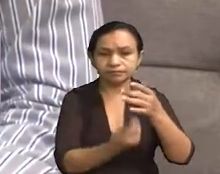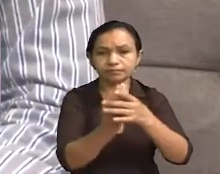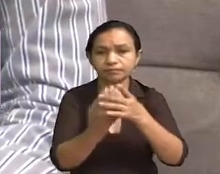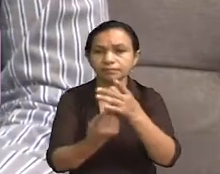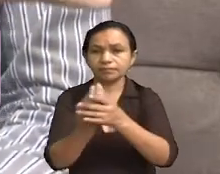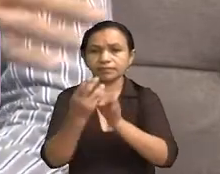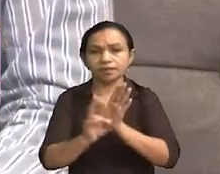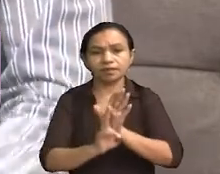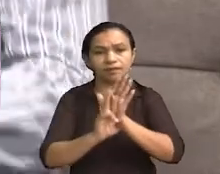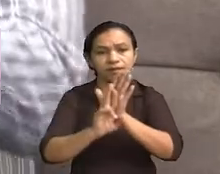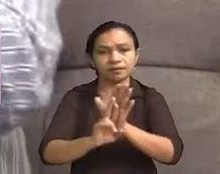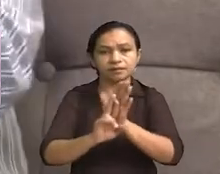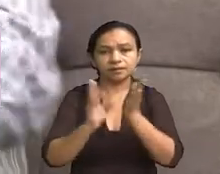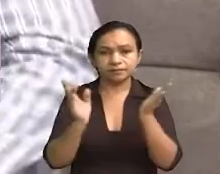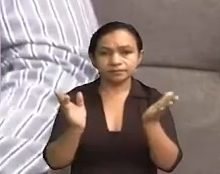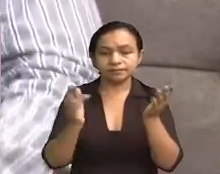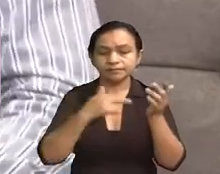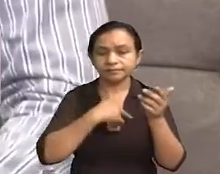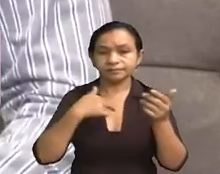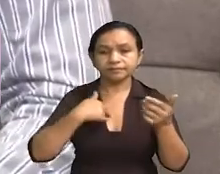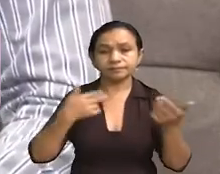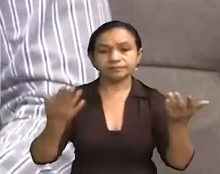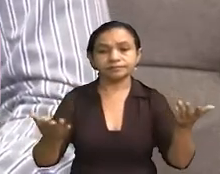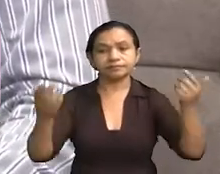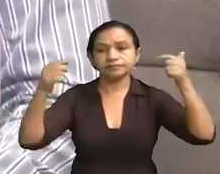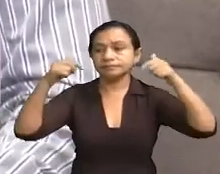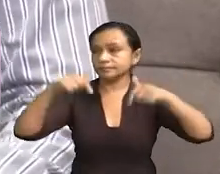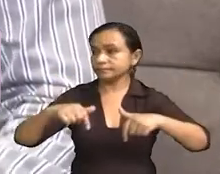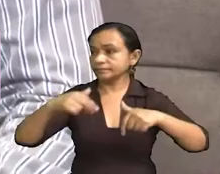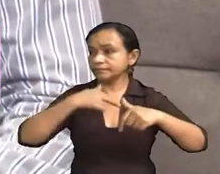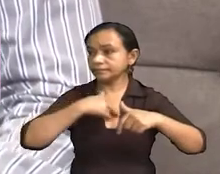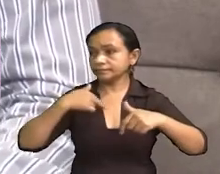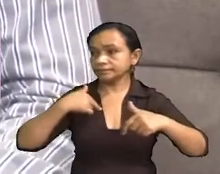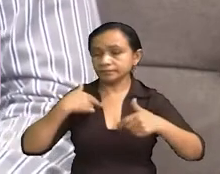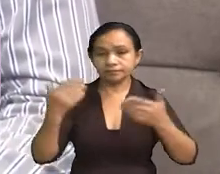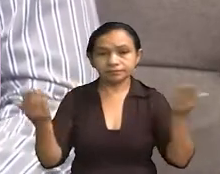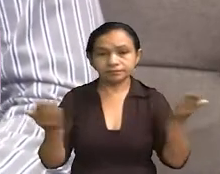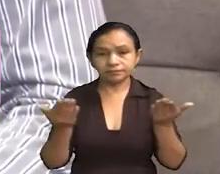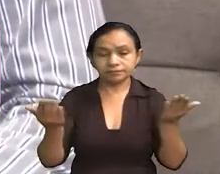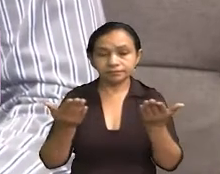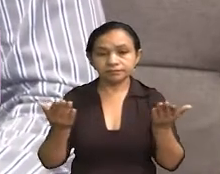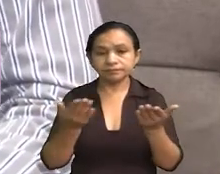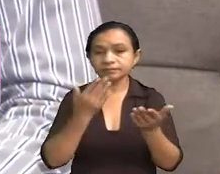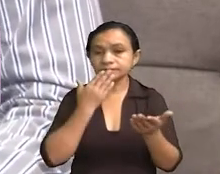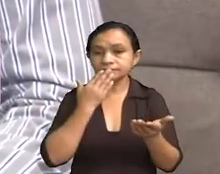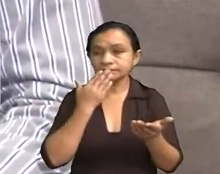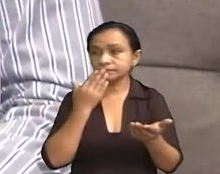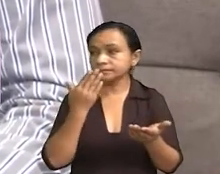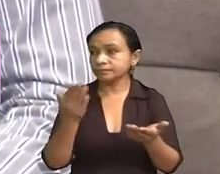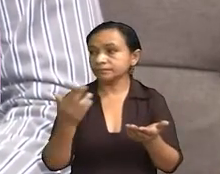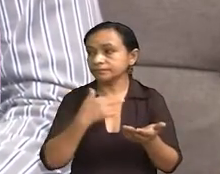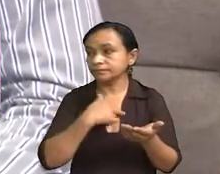resultados de ese periodo y lo que vamos a obtener en agroexportación este año son muy positivos.